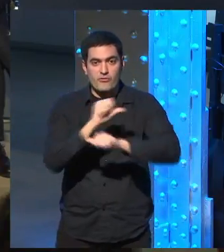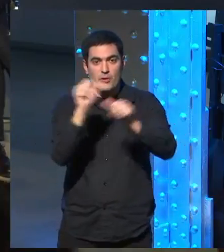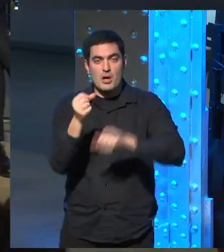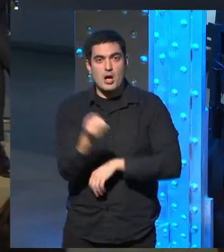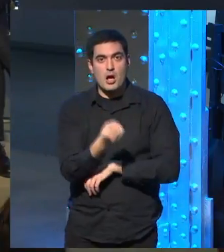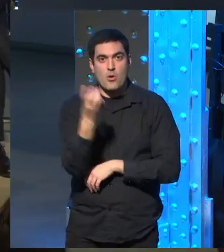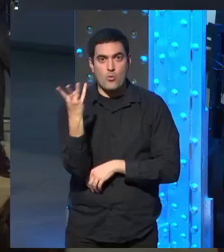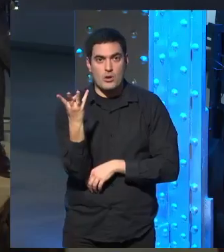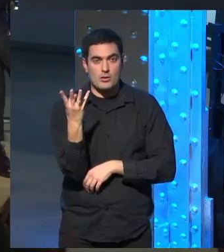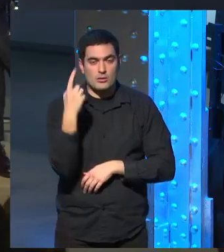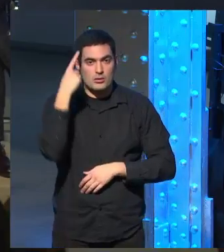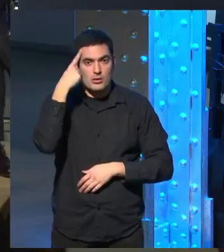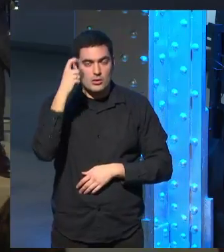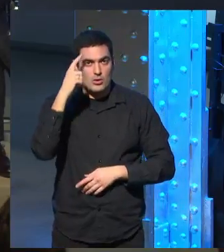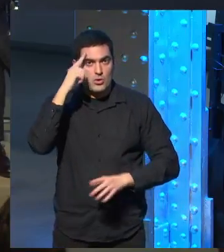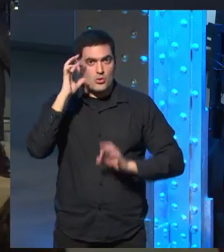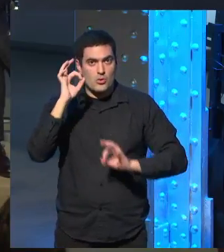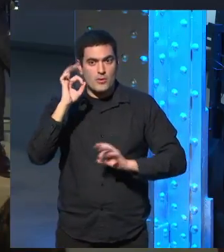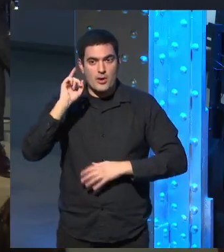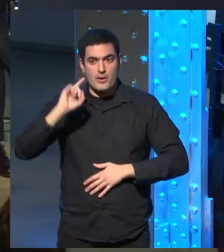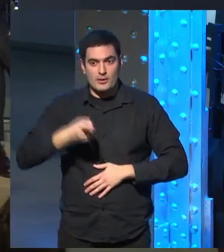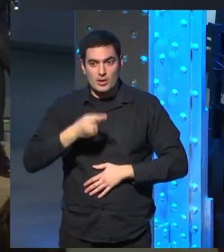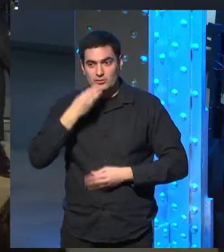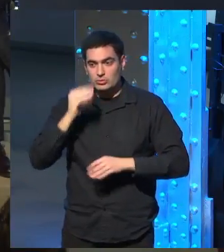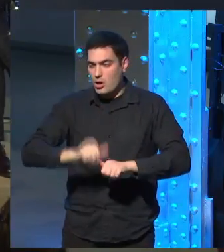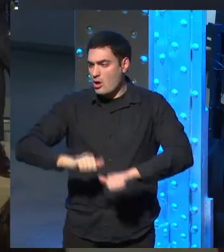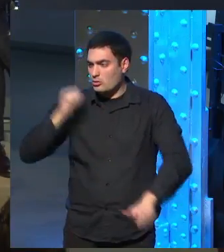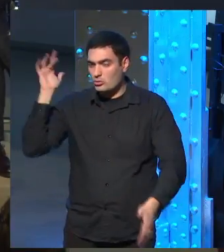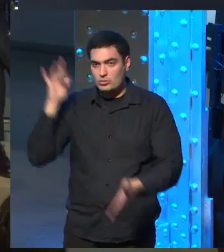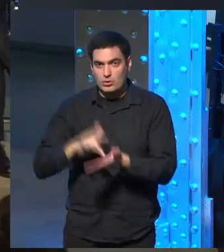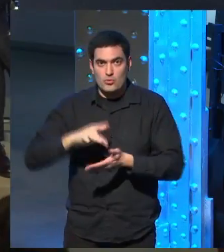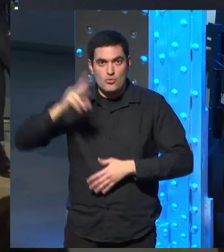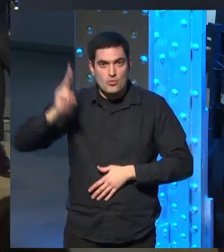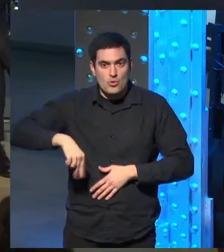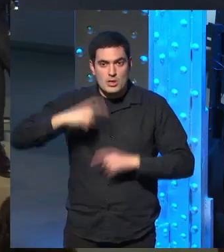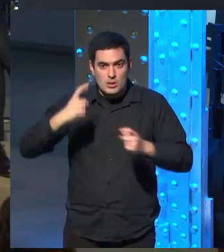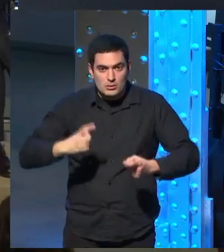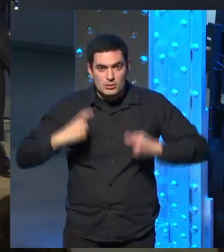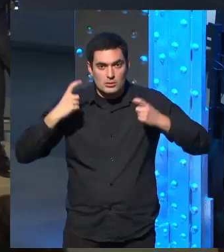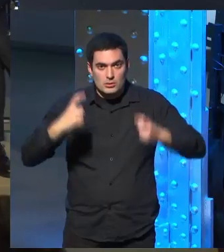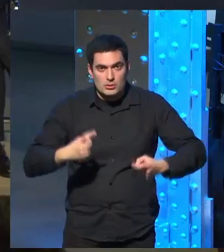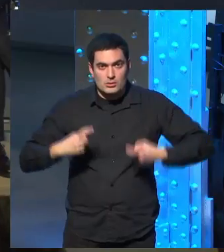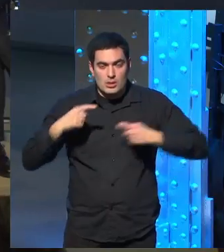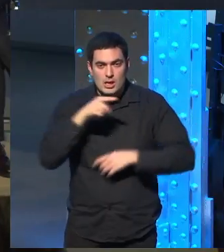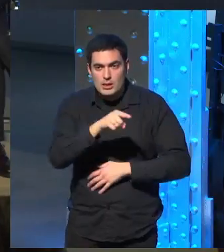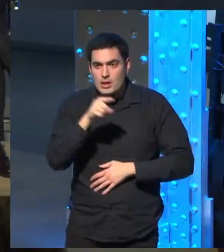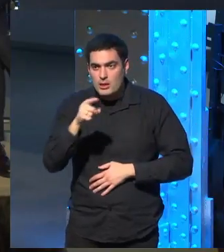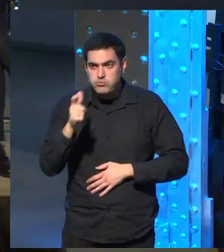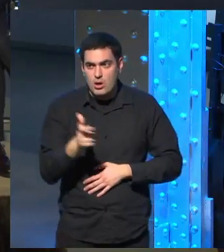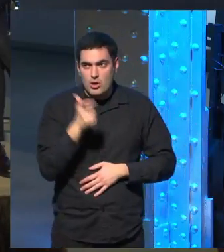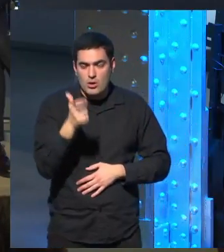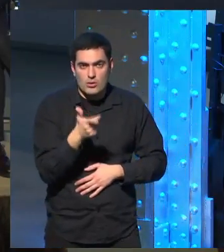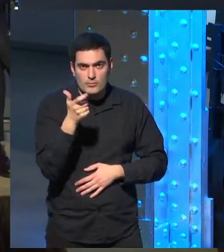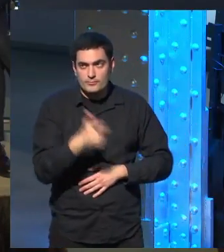pero evidentemente ningún director de la historia ha estado intentando que de aquí a aquí dure